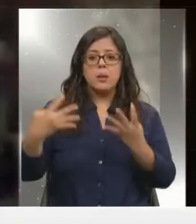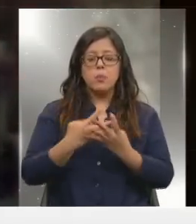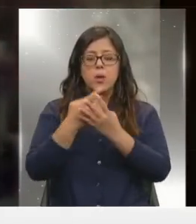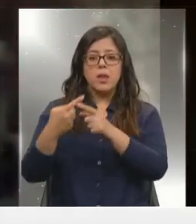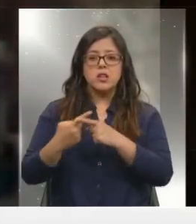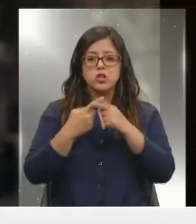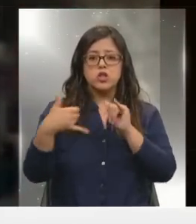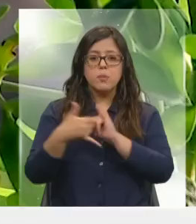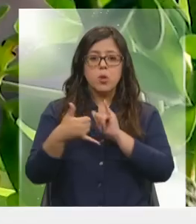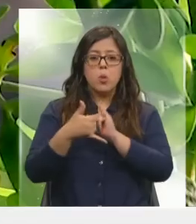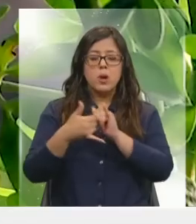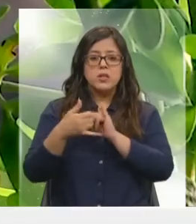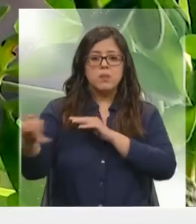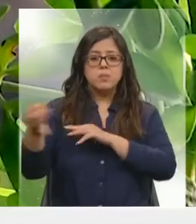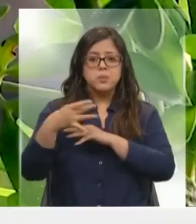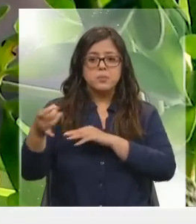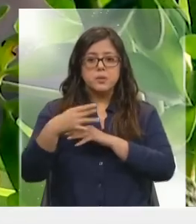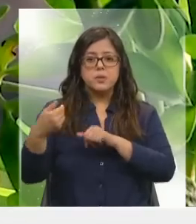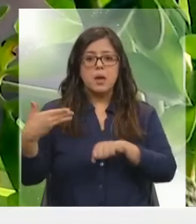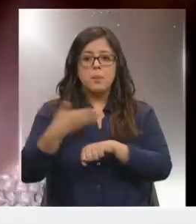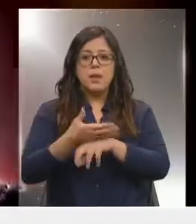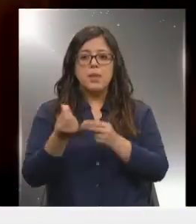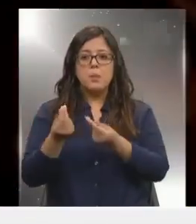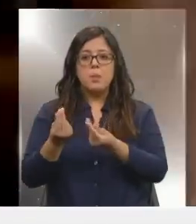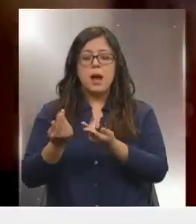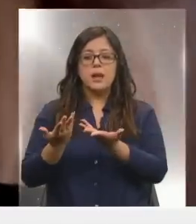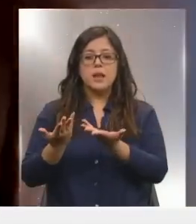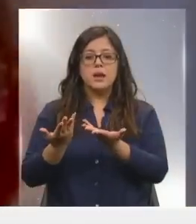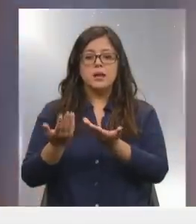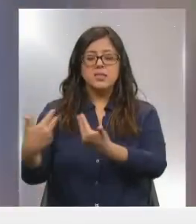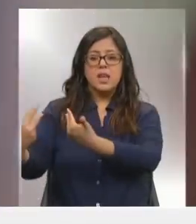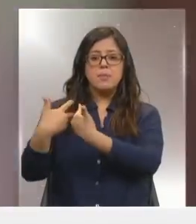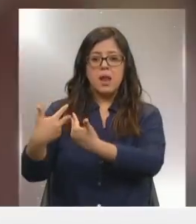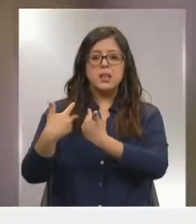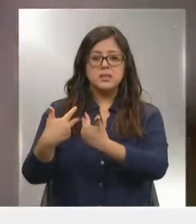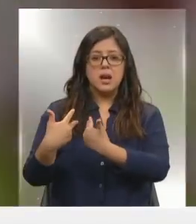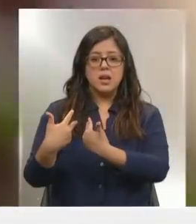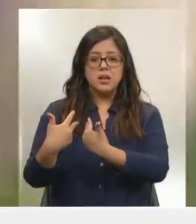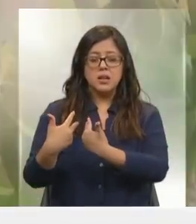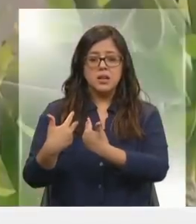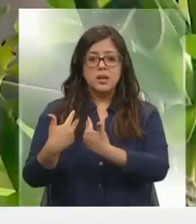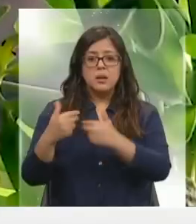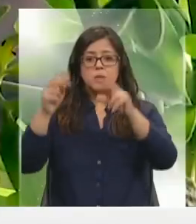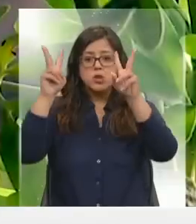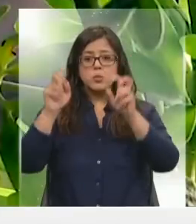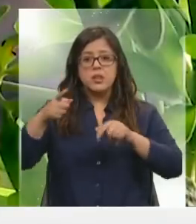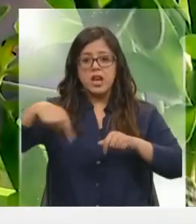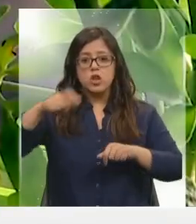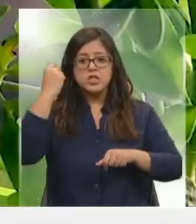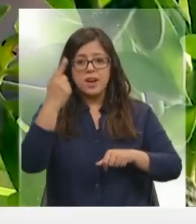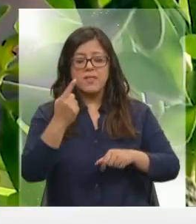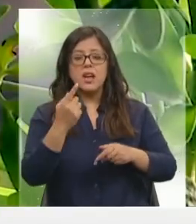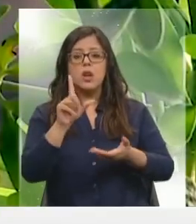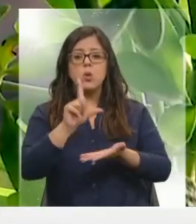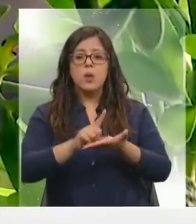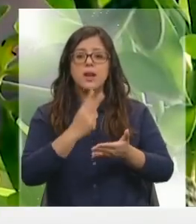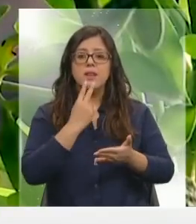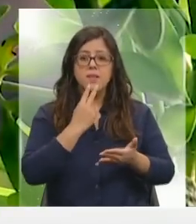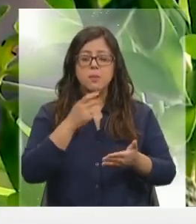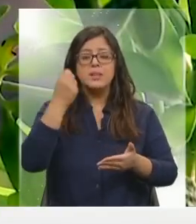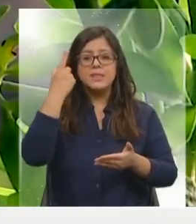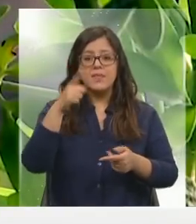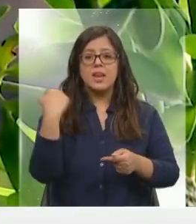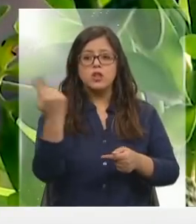sociales, por WhatsApp, por todo eso, y nos empezaron a pedir plata por el camión, nos empezaron a amenazar, porque supuestamente sabían dónde vivíamos, sabíamos que teníamos